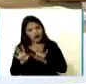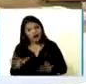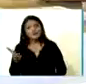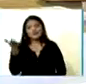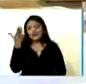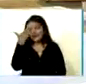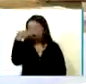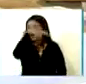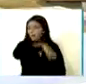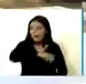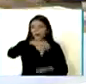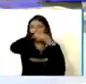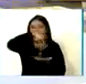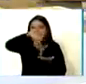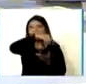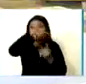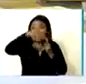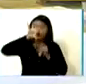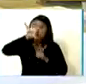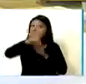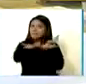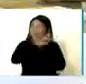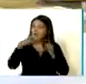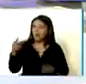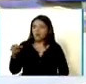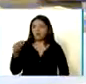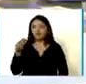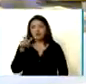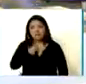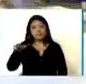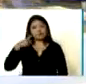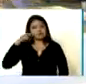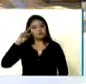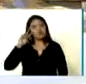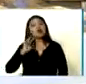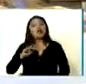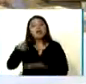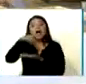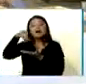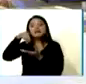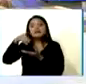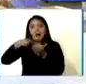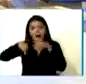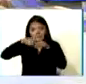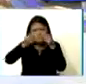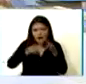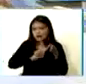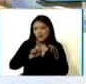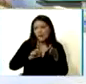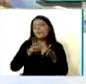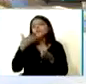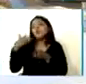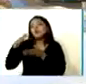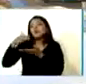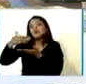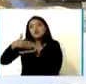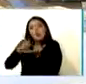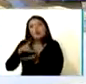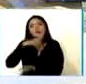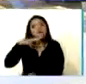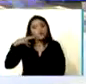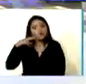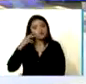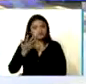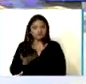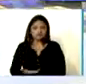totalmente importado, pero también está la complicidad de muchos panaderos que no hacen pan, sino que destinan esa harina a los dulces y a otras cosas que no están reguladas. Pero